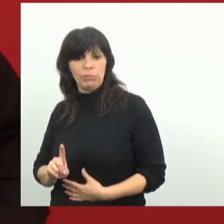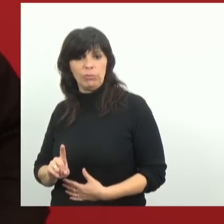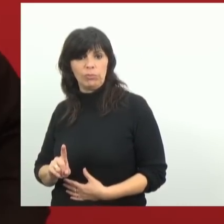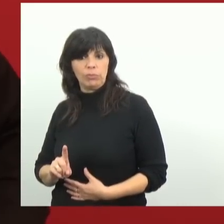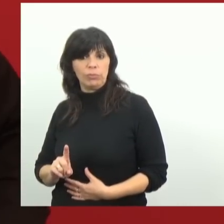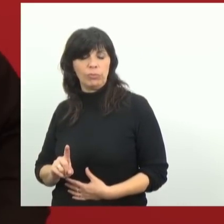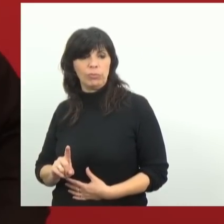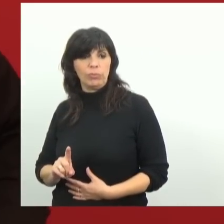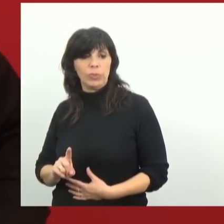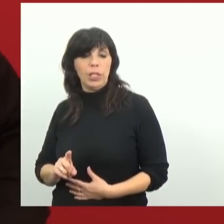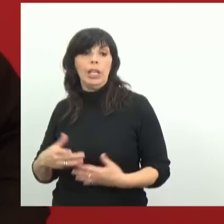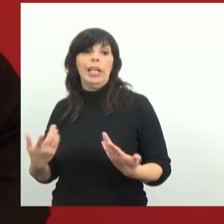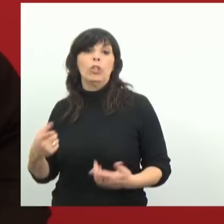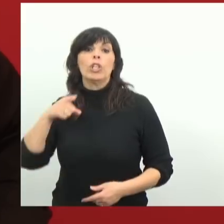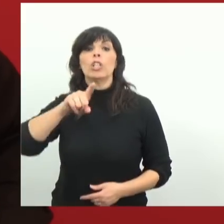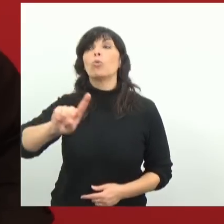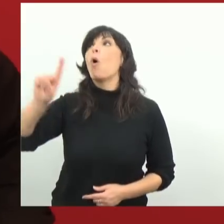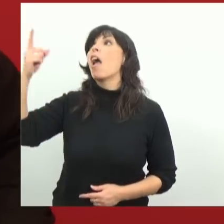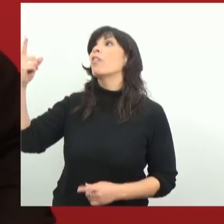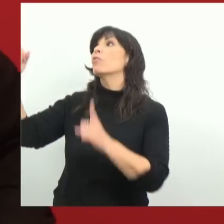tú sabes lo pobre que eres delante de Dios.